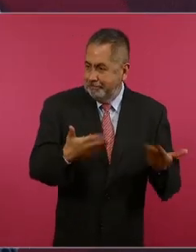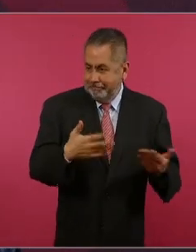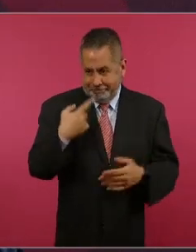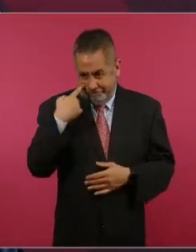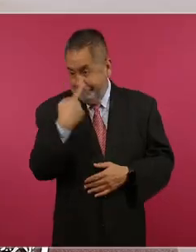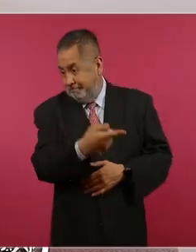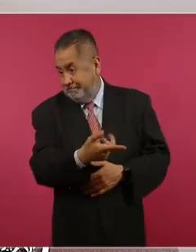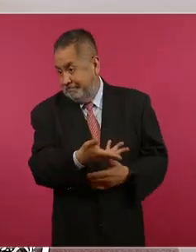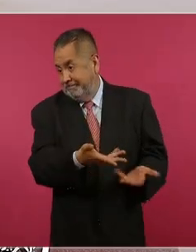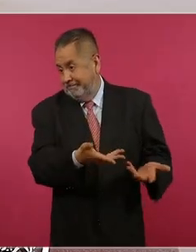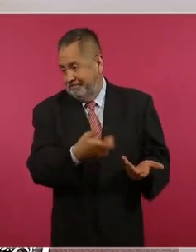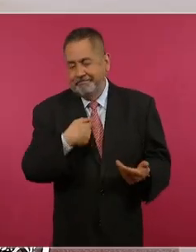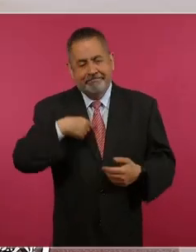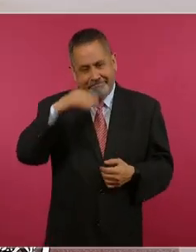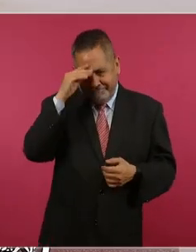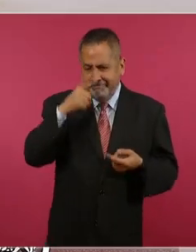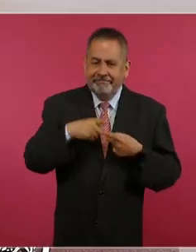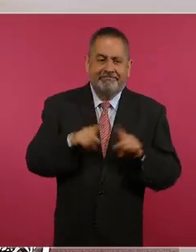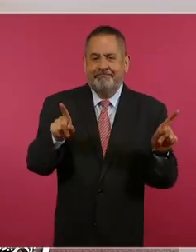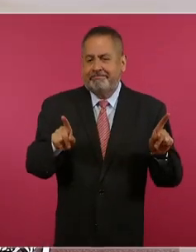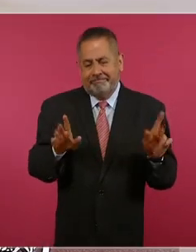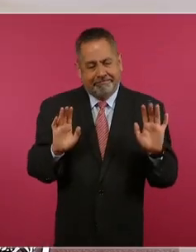pues somos distintos, ¿no?